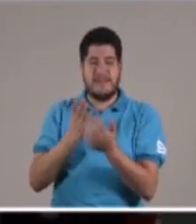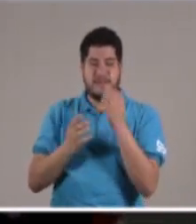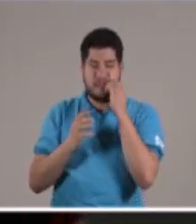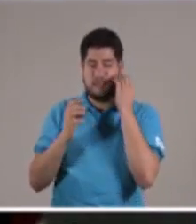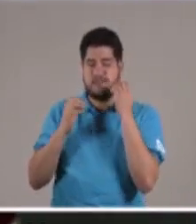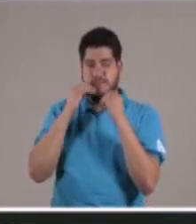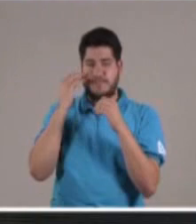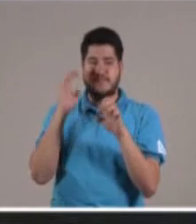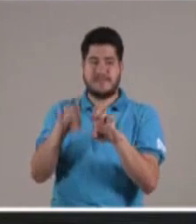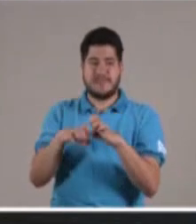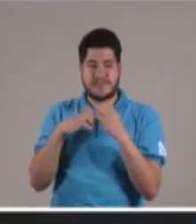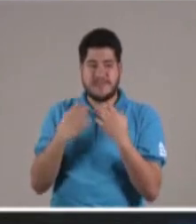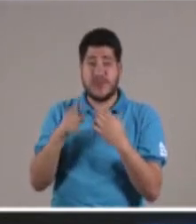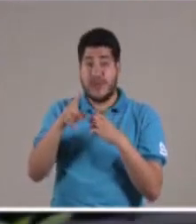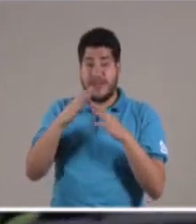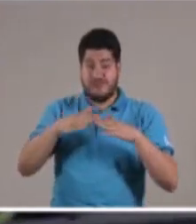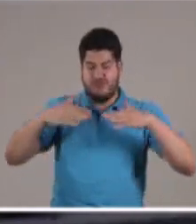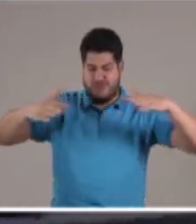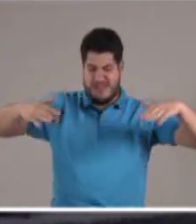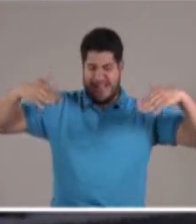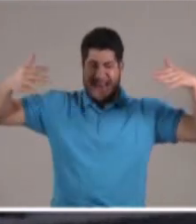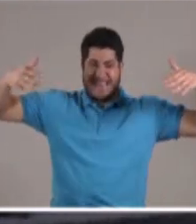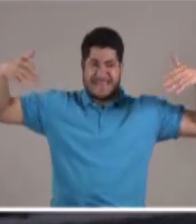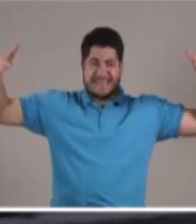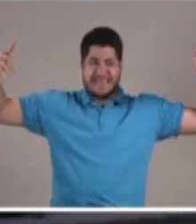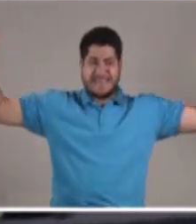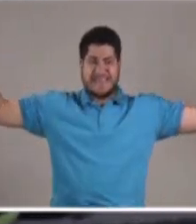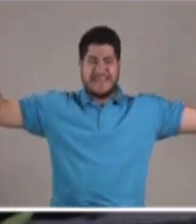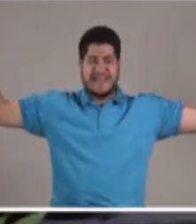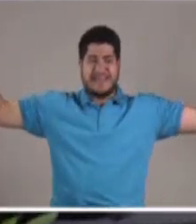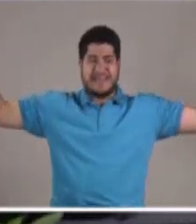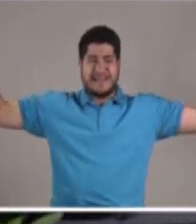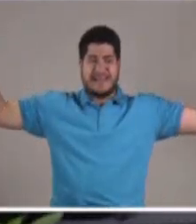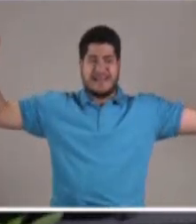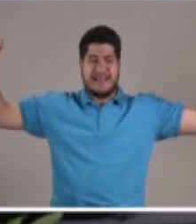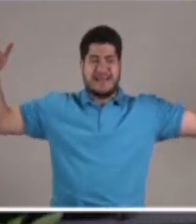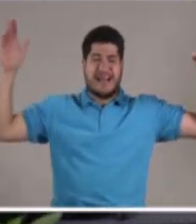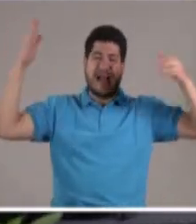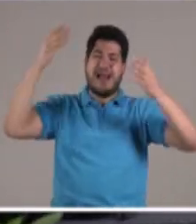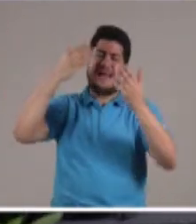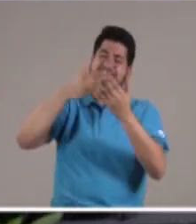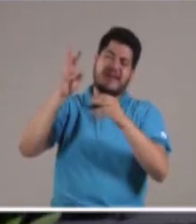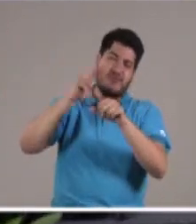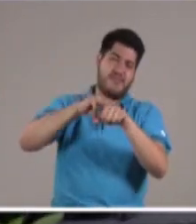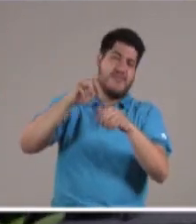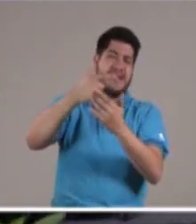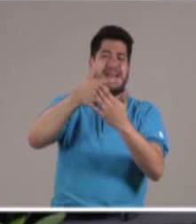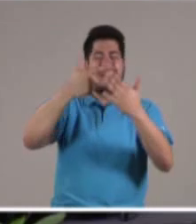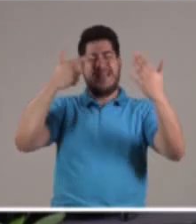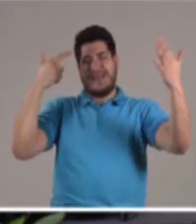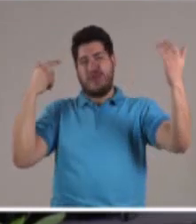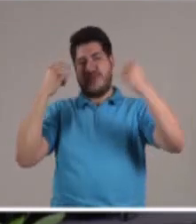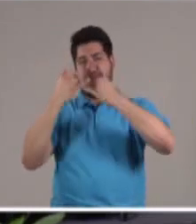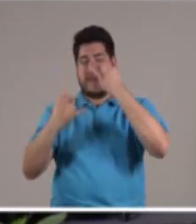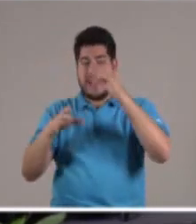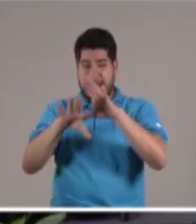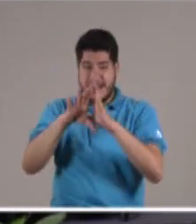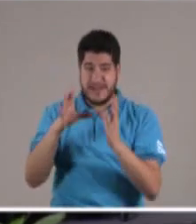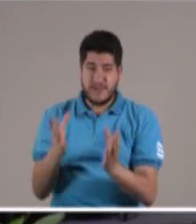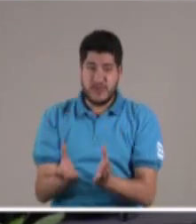Y entonces que que eso se expanda y que se y que se vaya hasta lo más lejos hasta los confines del